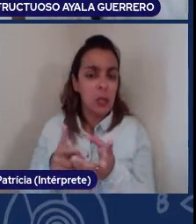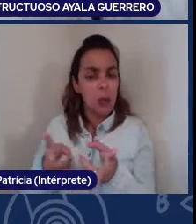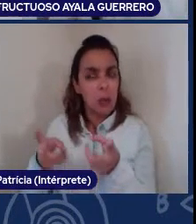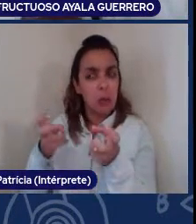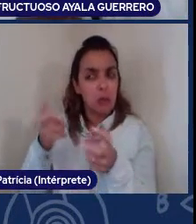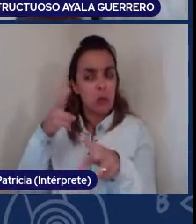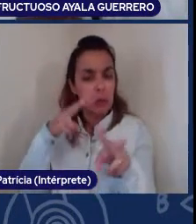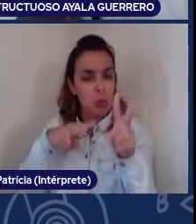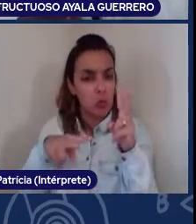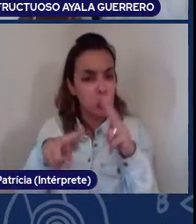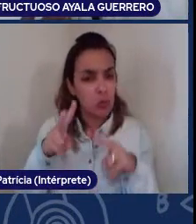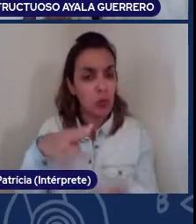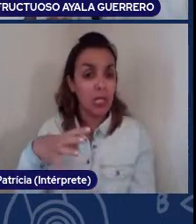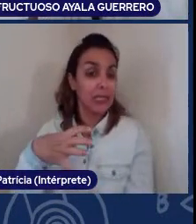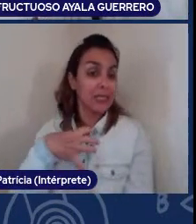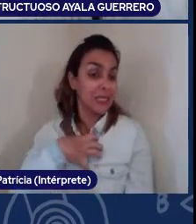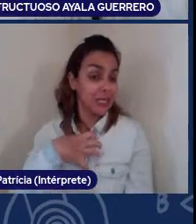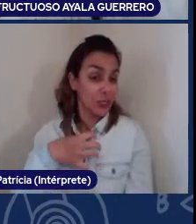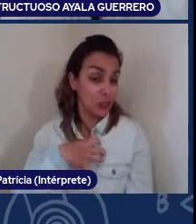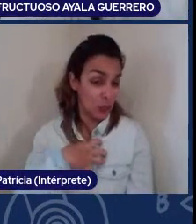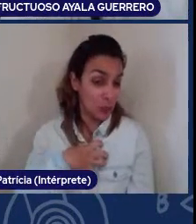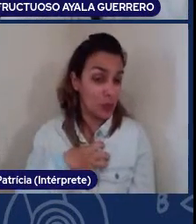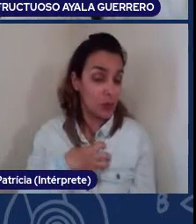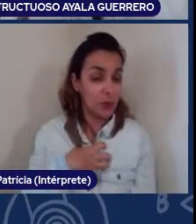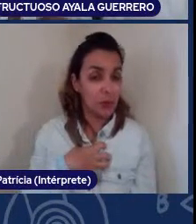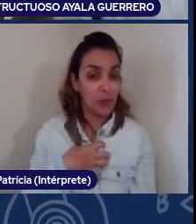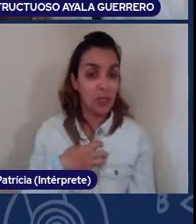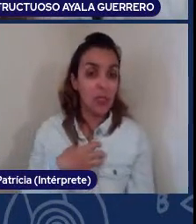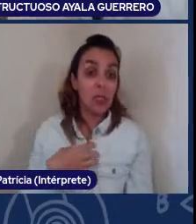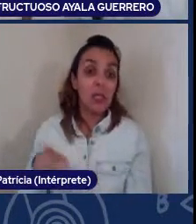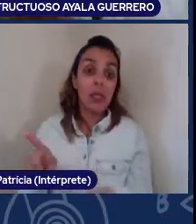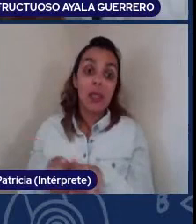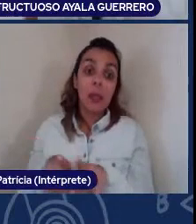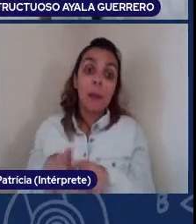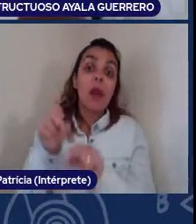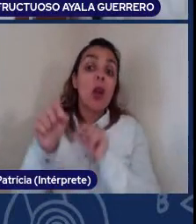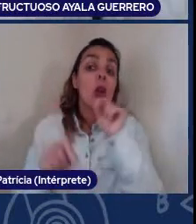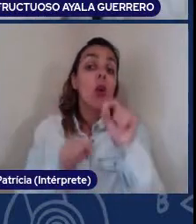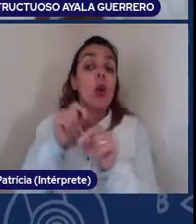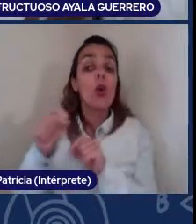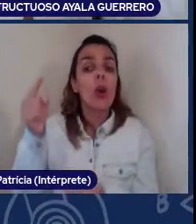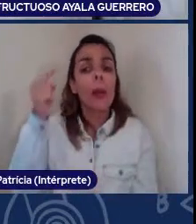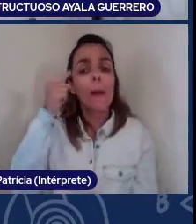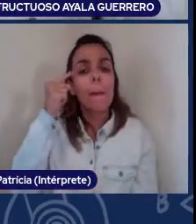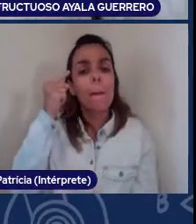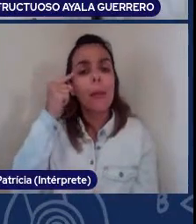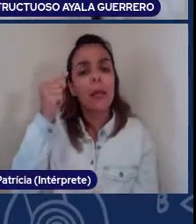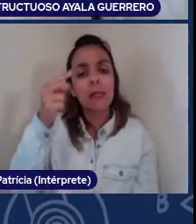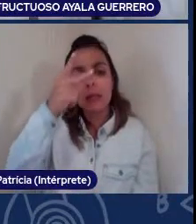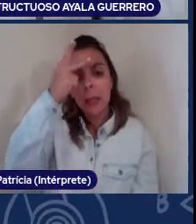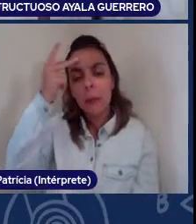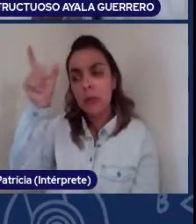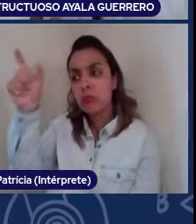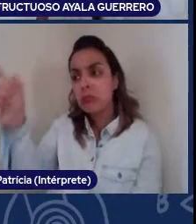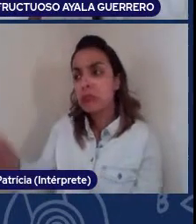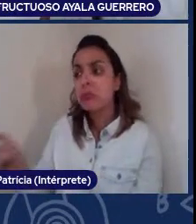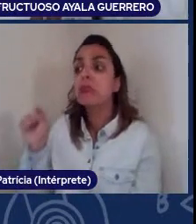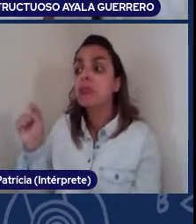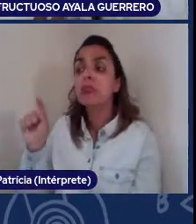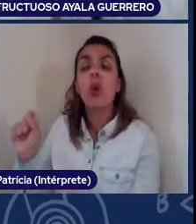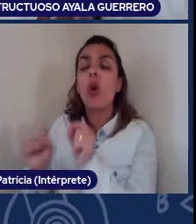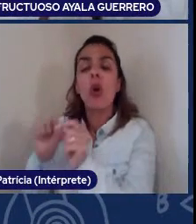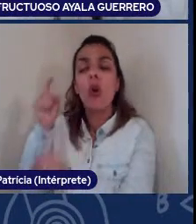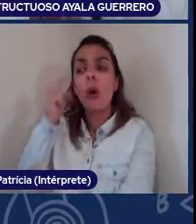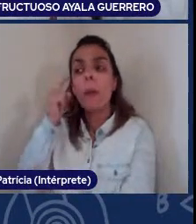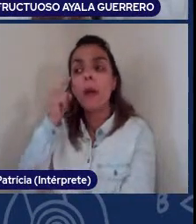entienda los sentimientos y lo que está pensando la persona que tiene enfrente. Es importante para